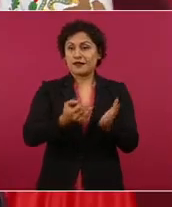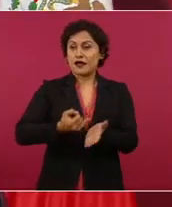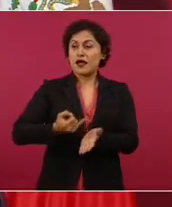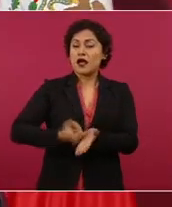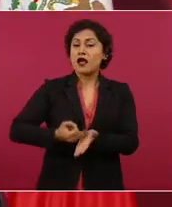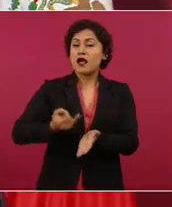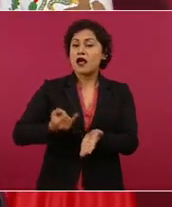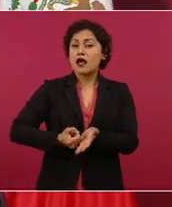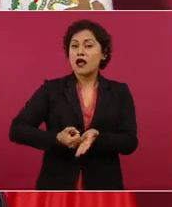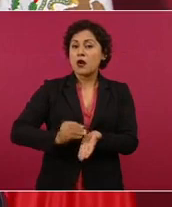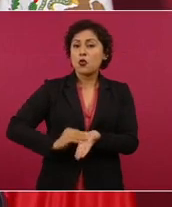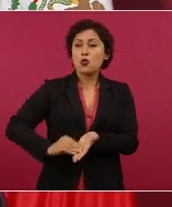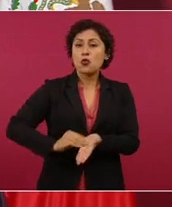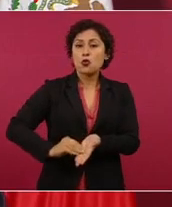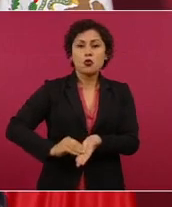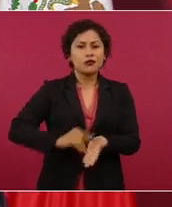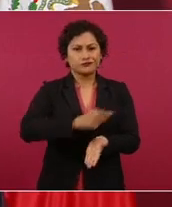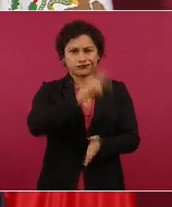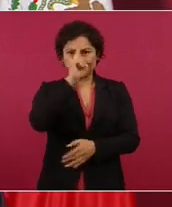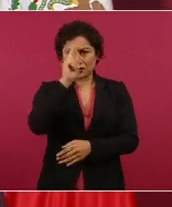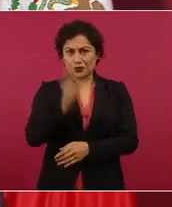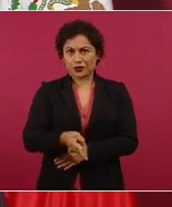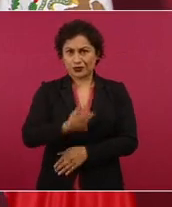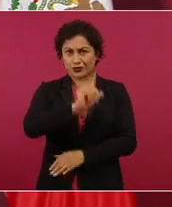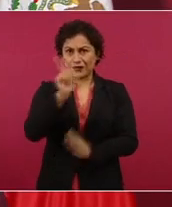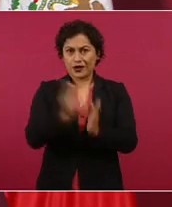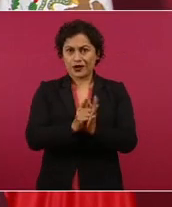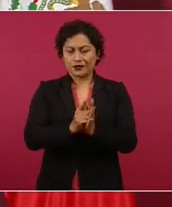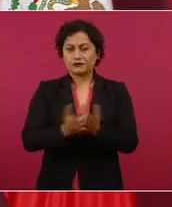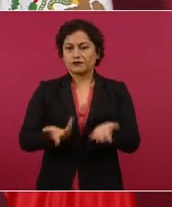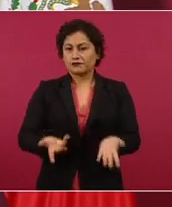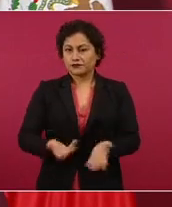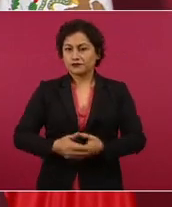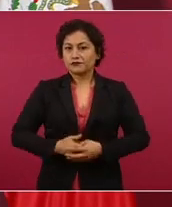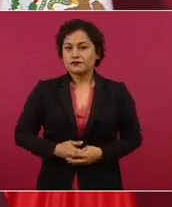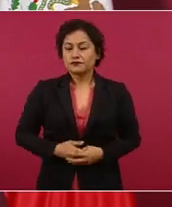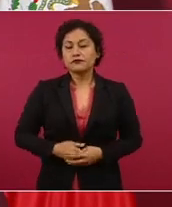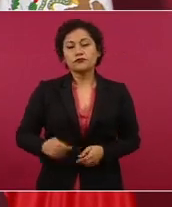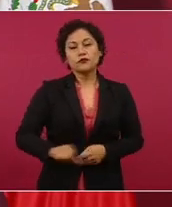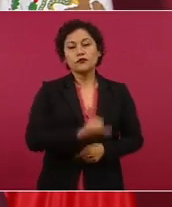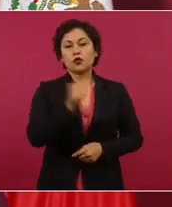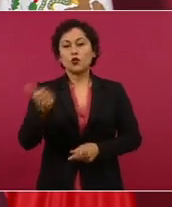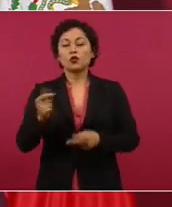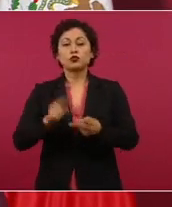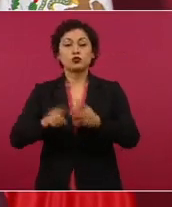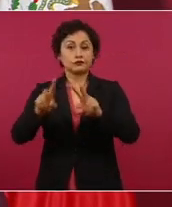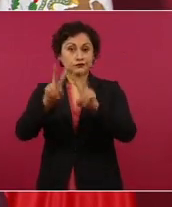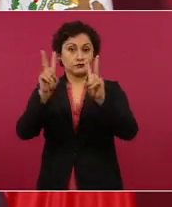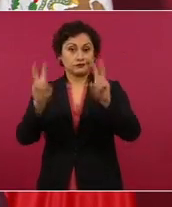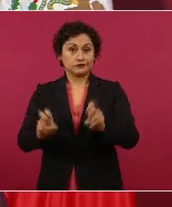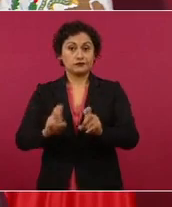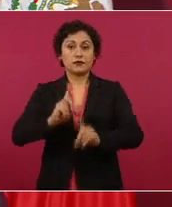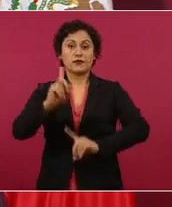impuestos. Lo otro, pues sí, es fomento del deporte,